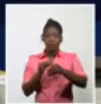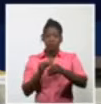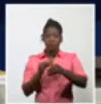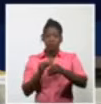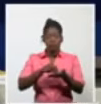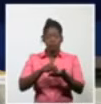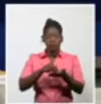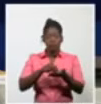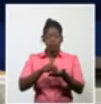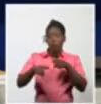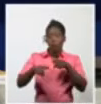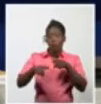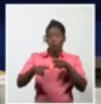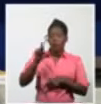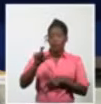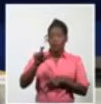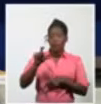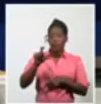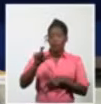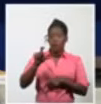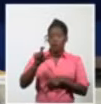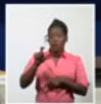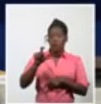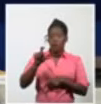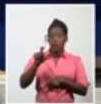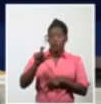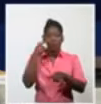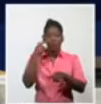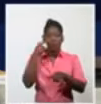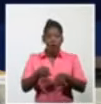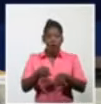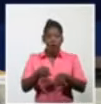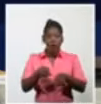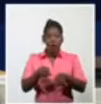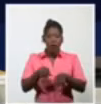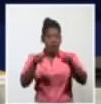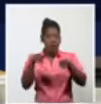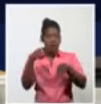Villa Clara pasaron al estado de cuidado, o sea, tuvieron una mejoría